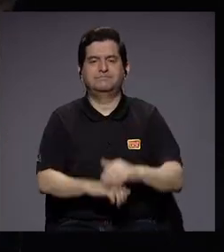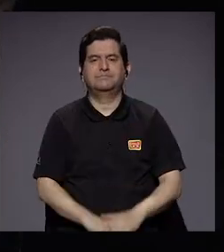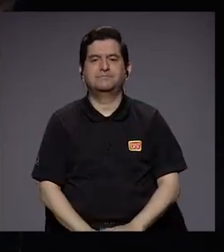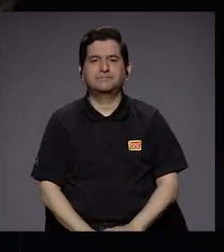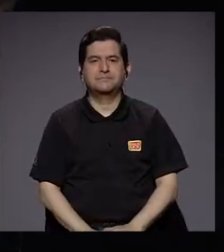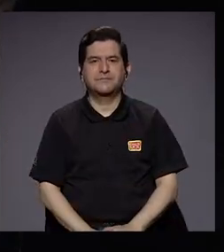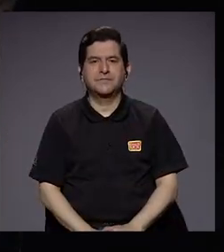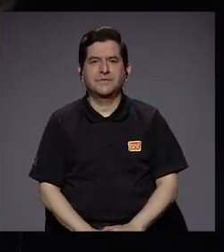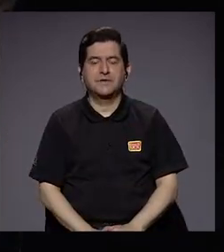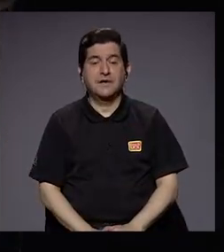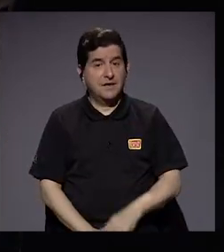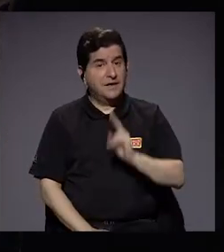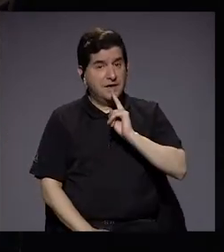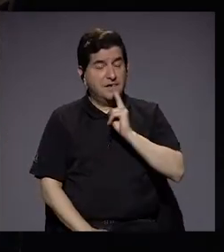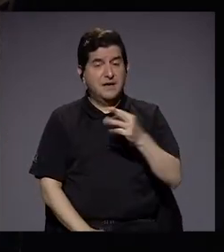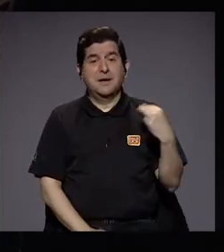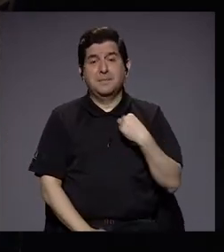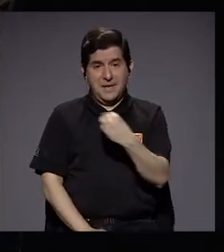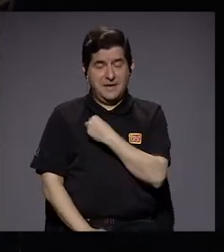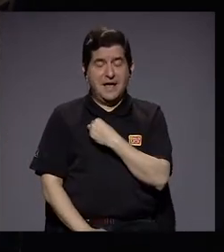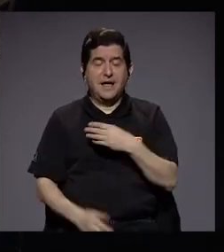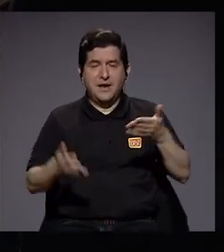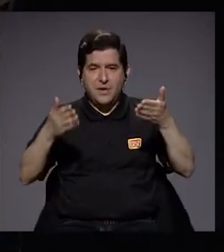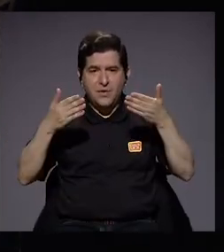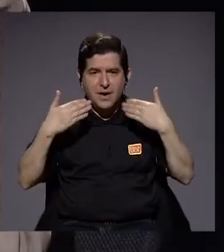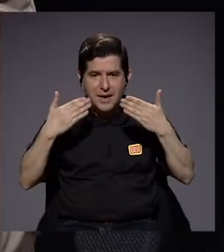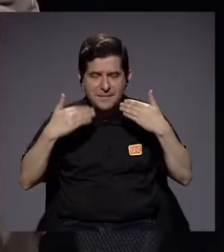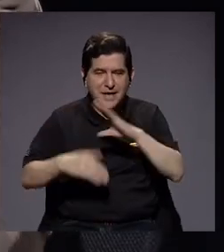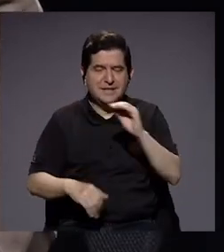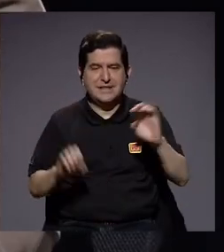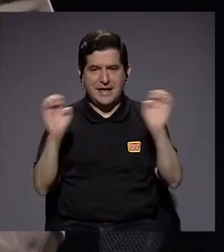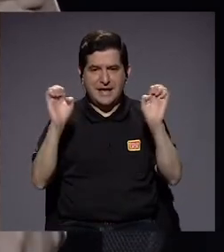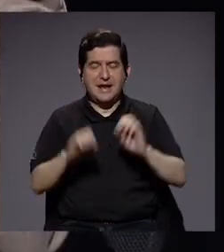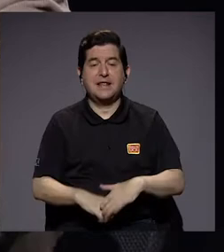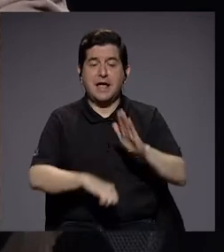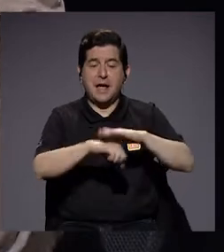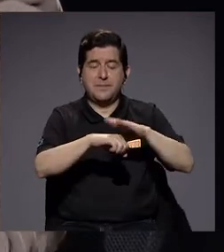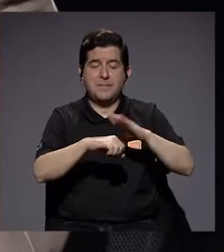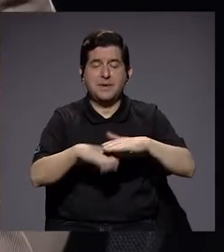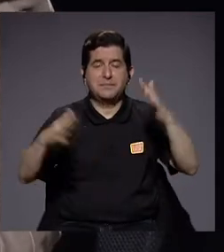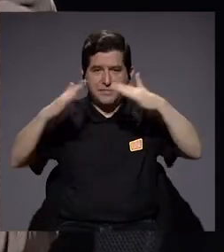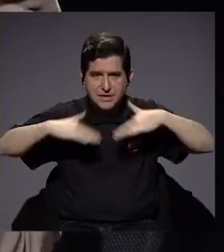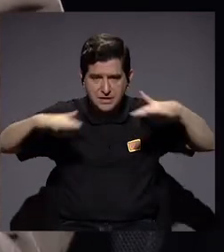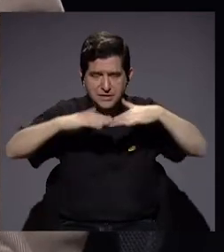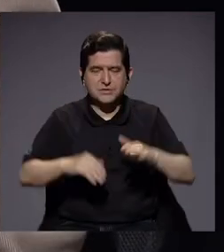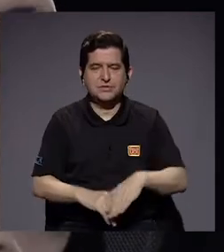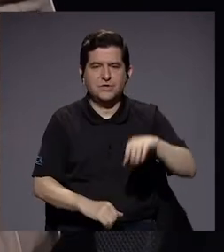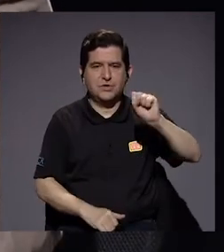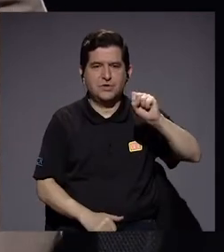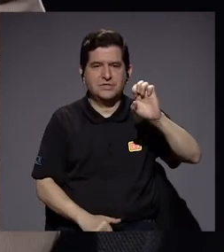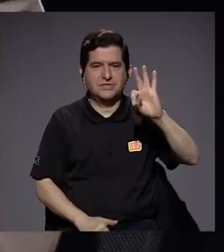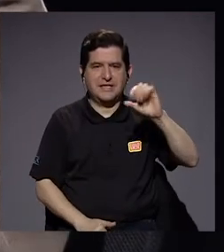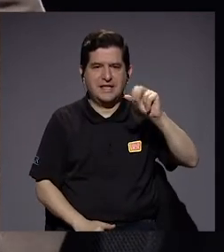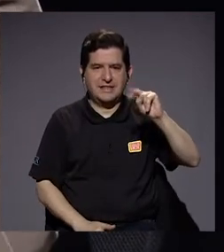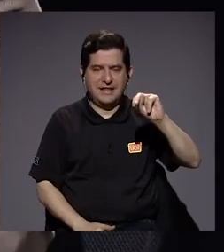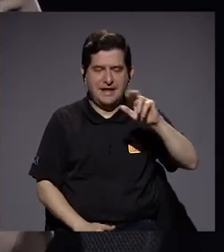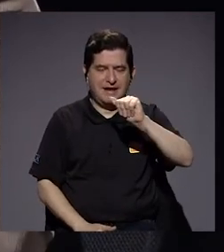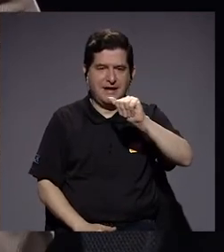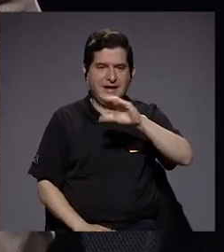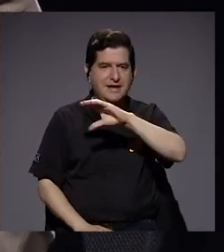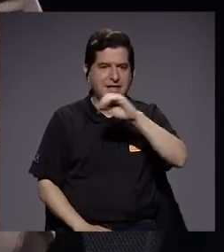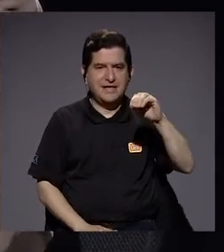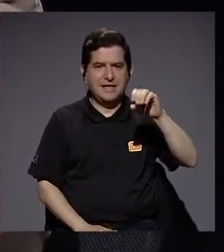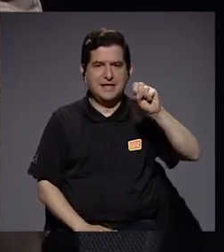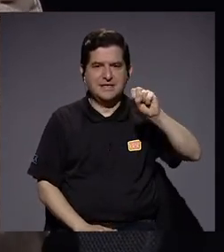Y definitivamente el Ministerio de Ambiente y Energía, que es el que tiene que dar los permisos ambientales mediante SETENA y mediante SINAC. Digamos, por